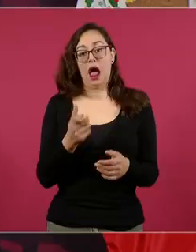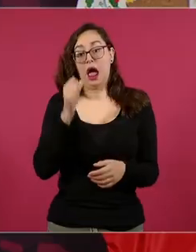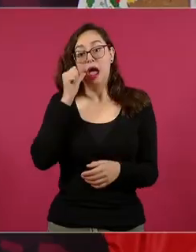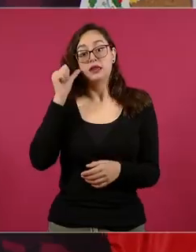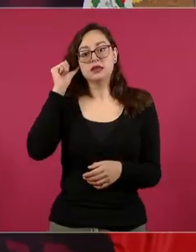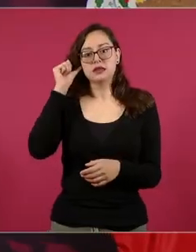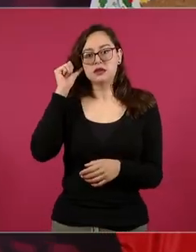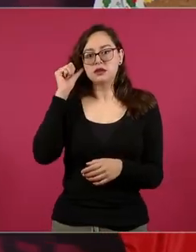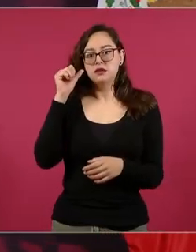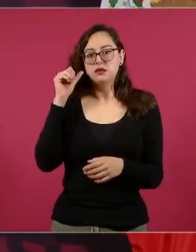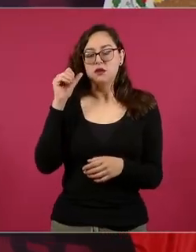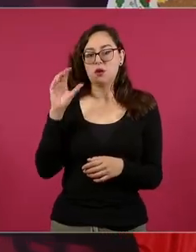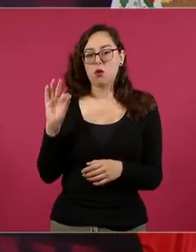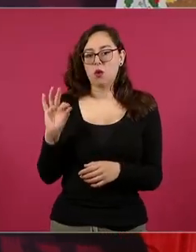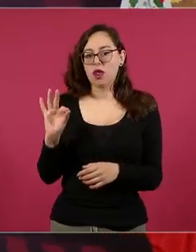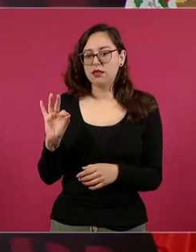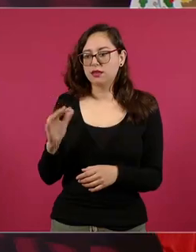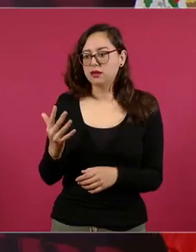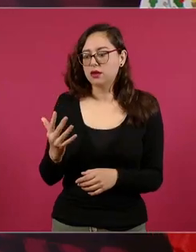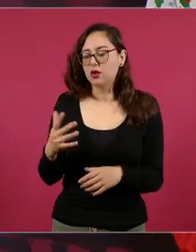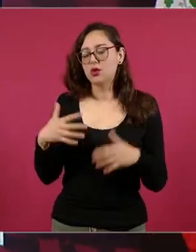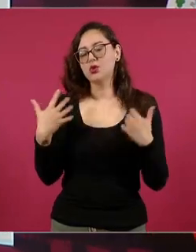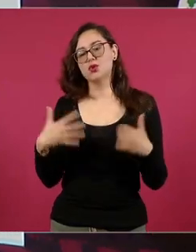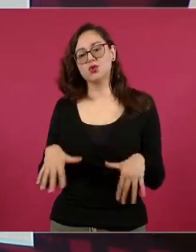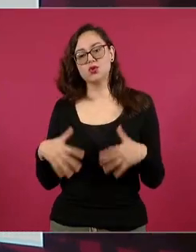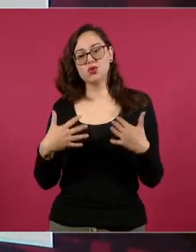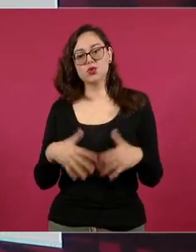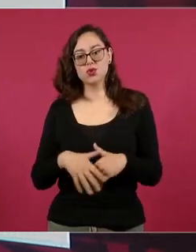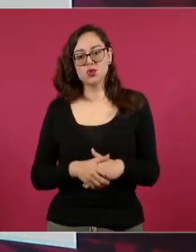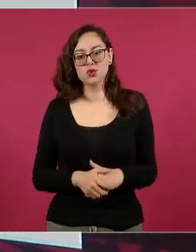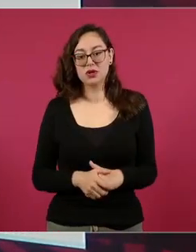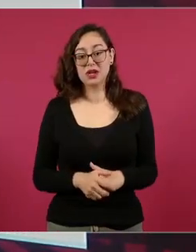pero eso no les